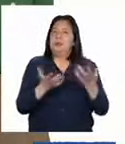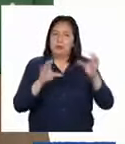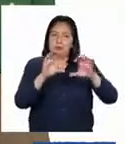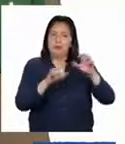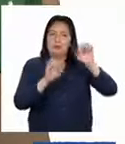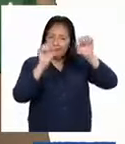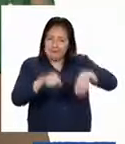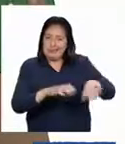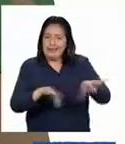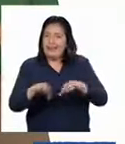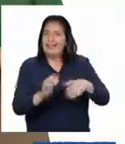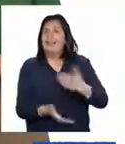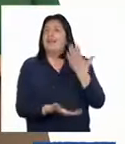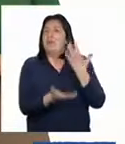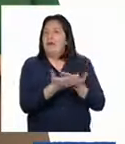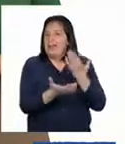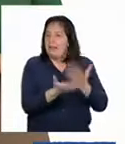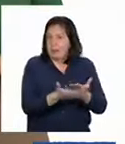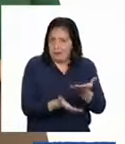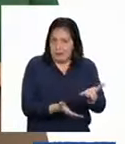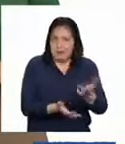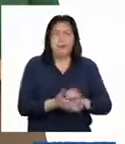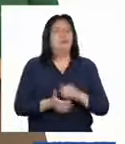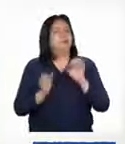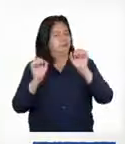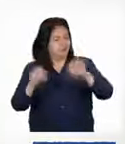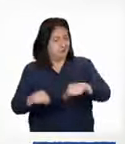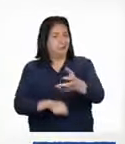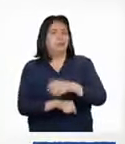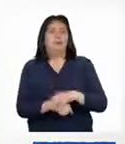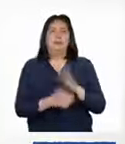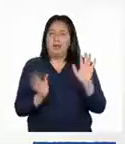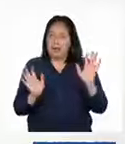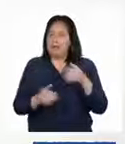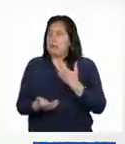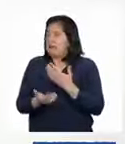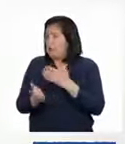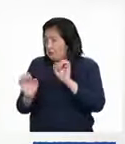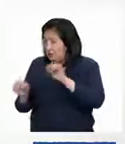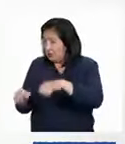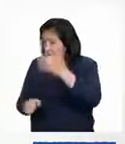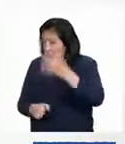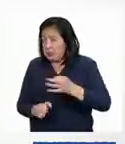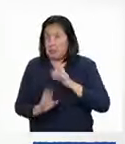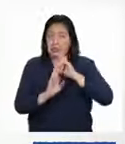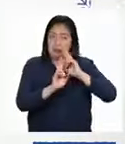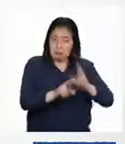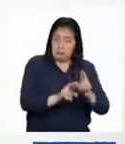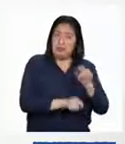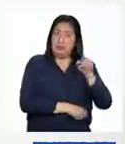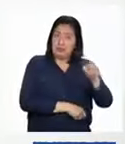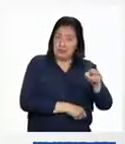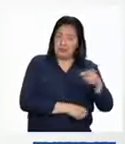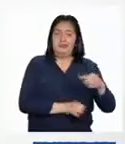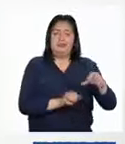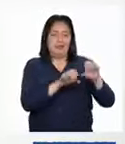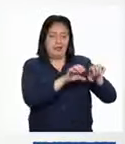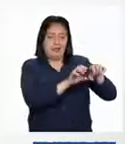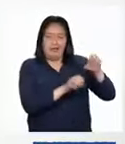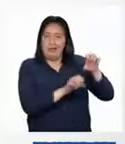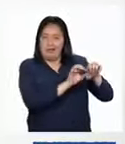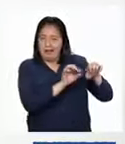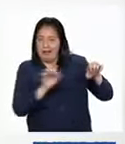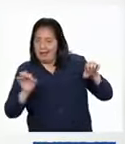y realizaremos nuestro experimento. Así es. Vamos a comprobar si nuestras hipótesis sobre este teléfono